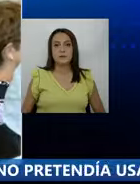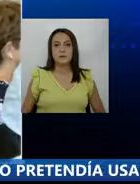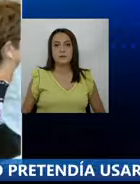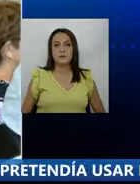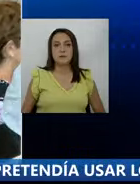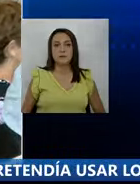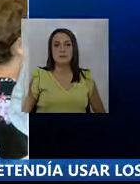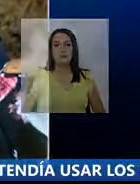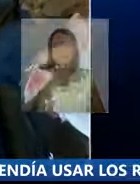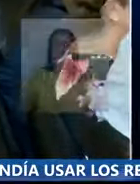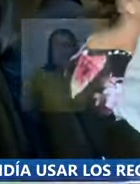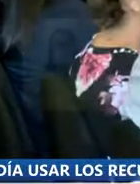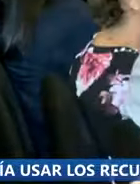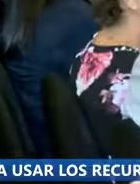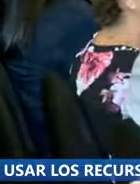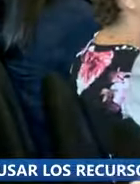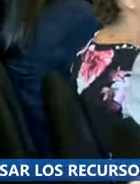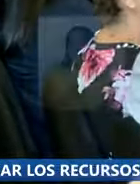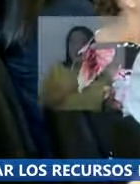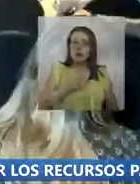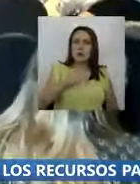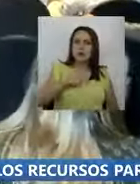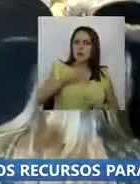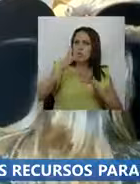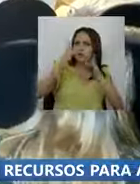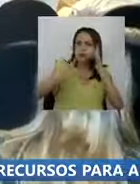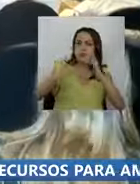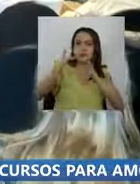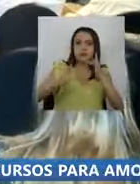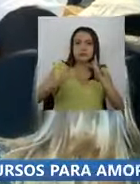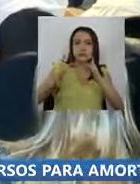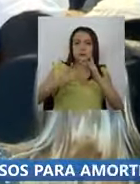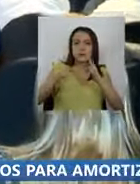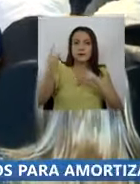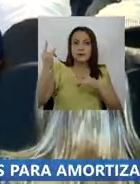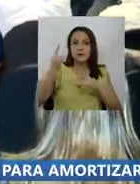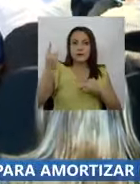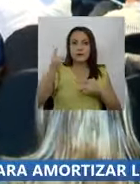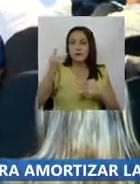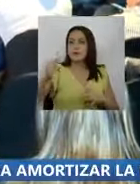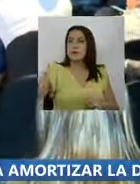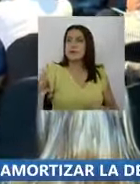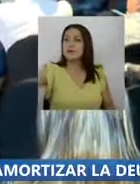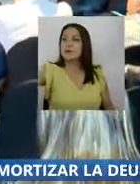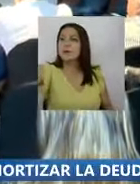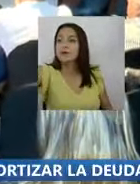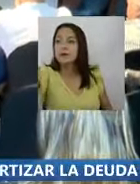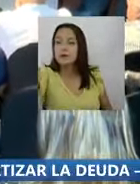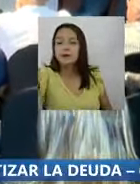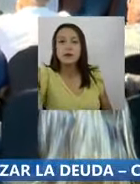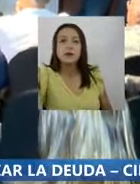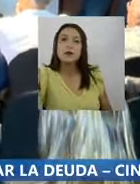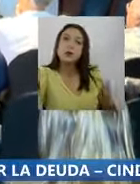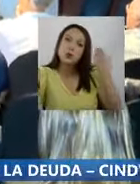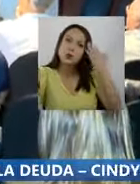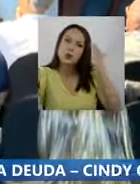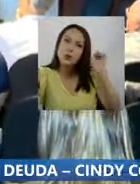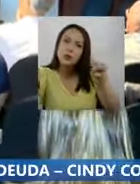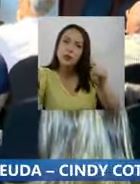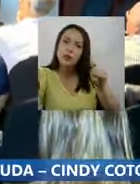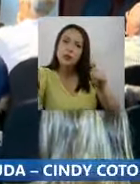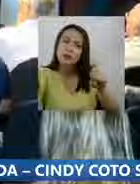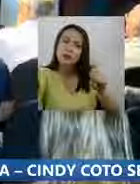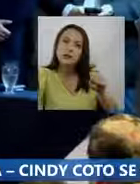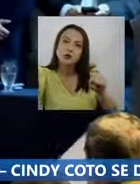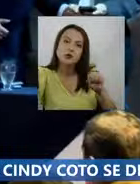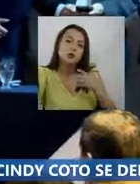Don Juan, perdón, estamos teniendo problemas con la conexión con usted. No sé si se pueden solucionar. Si